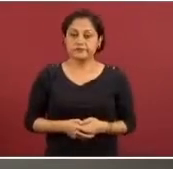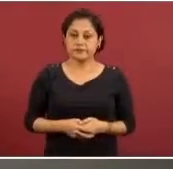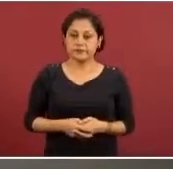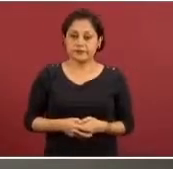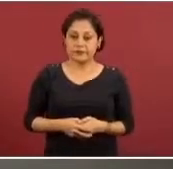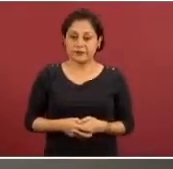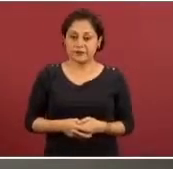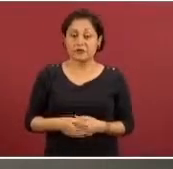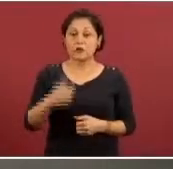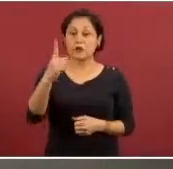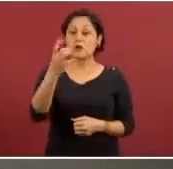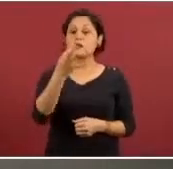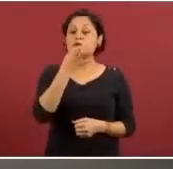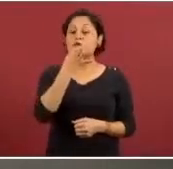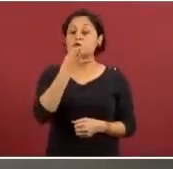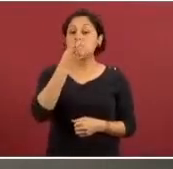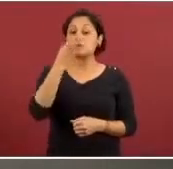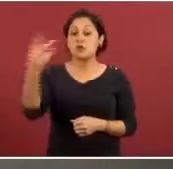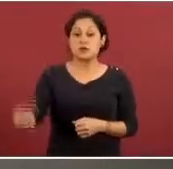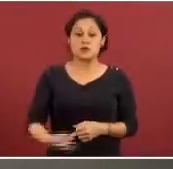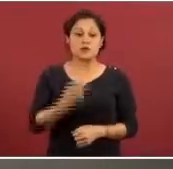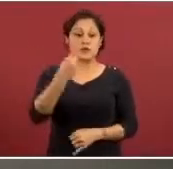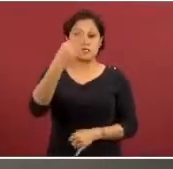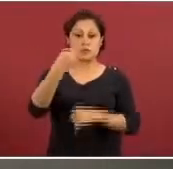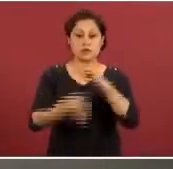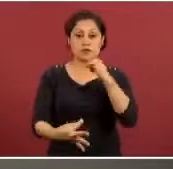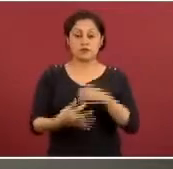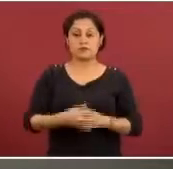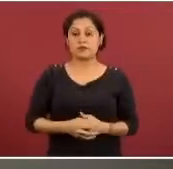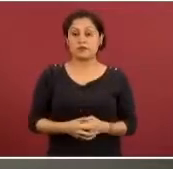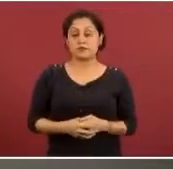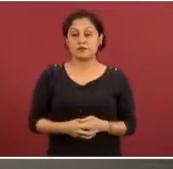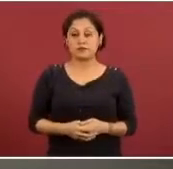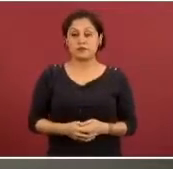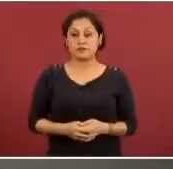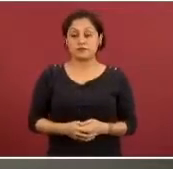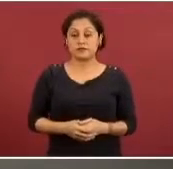Nos queda un minuto para una última pregunta, por favor.